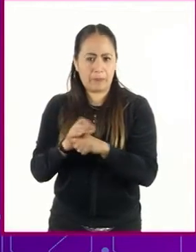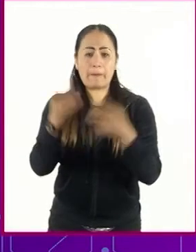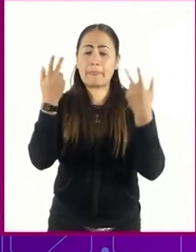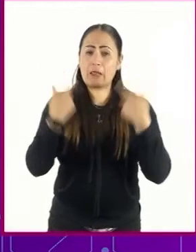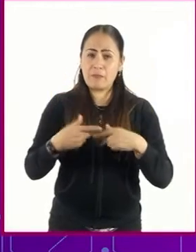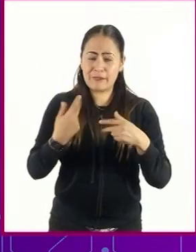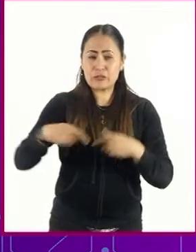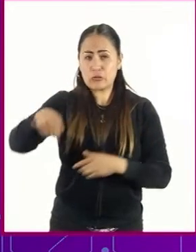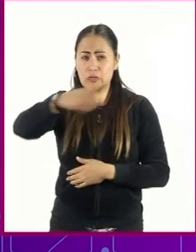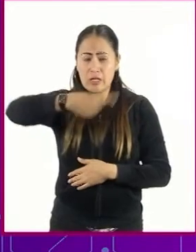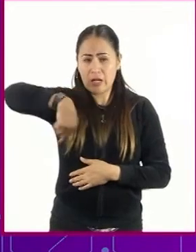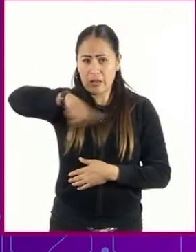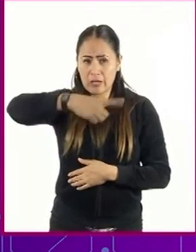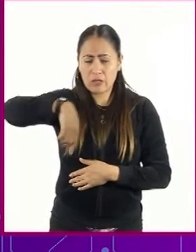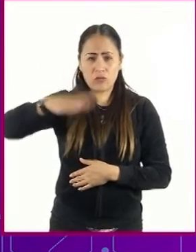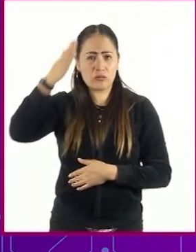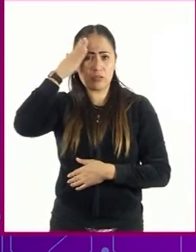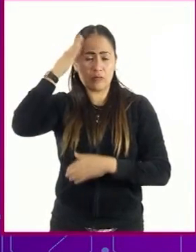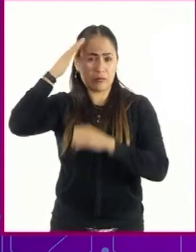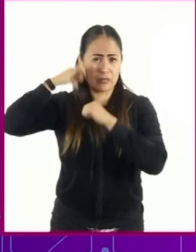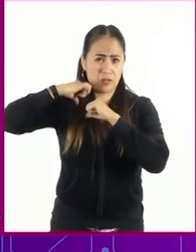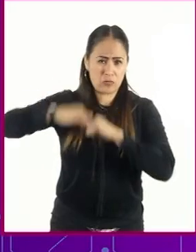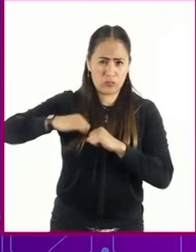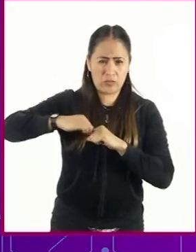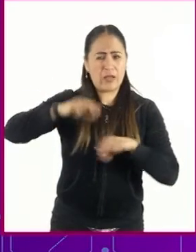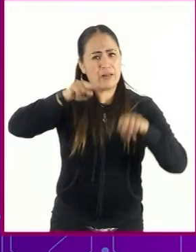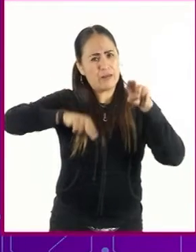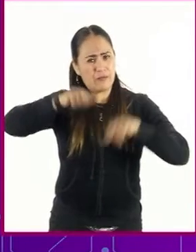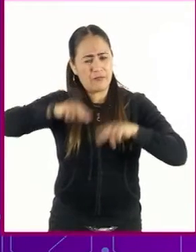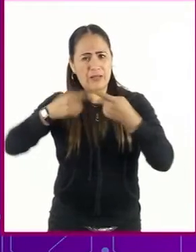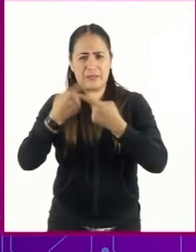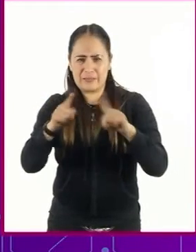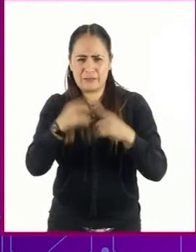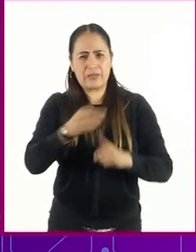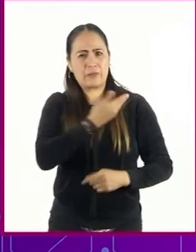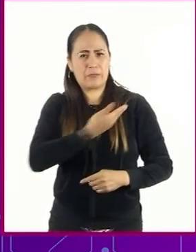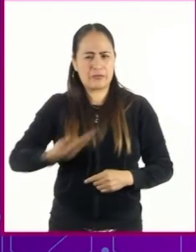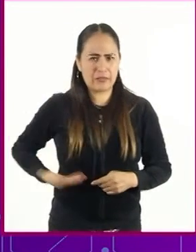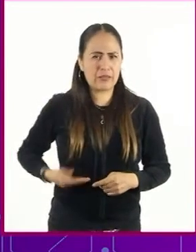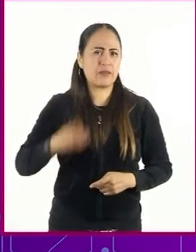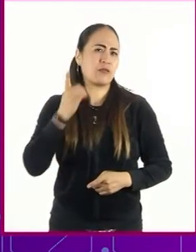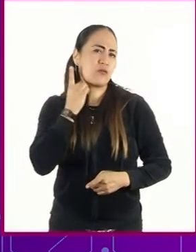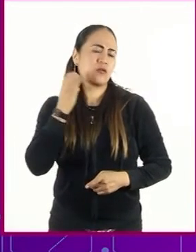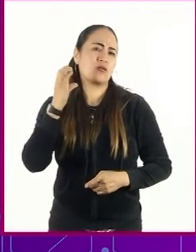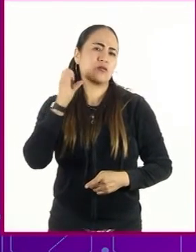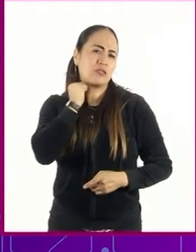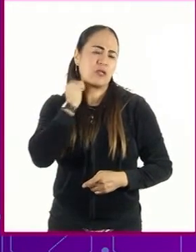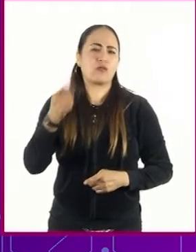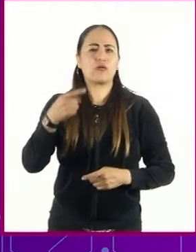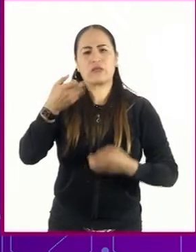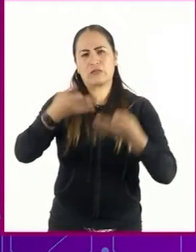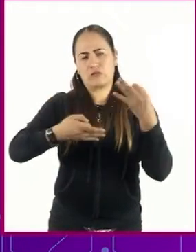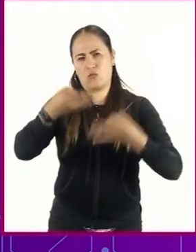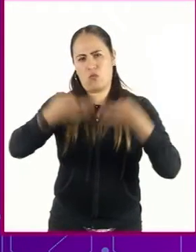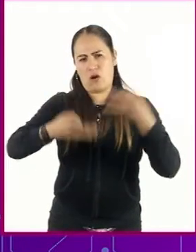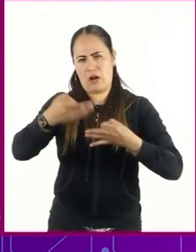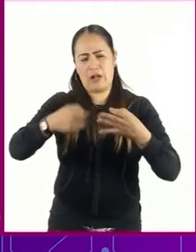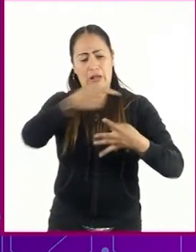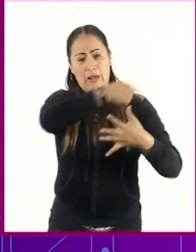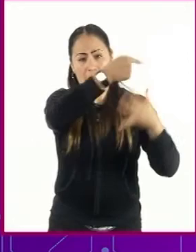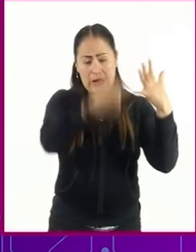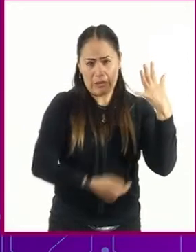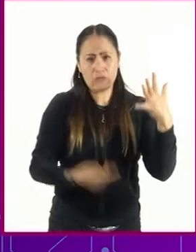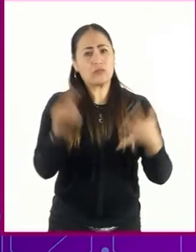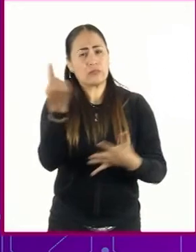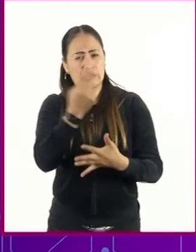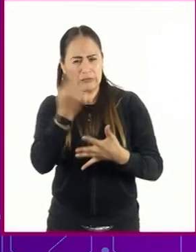que desempeñan funciones de autoridad en los distintos poderes, ejecutivo, legislativo y judicial, tienen el deber de atender y